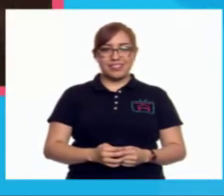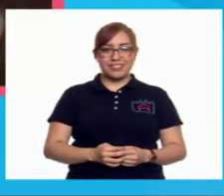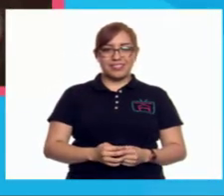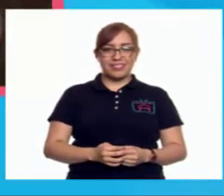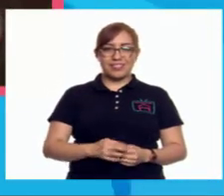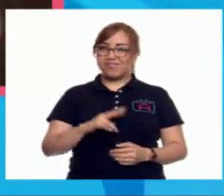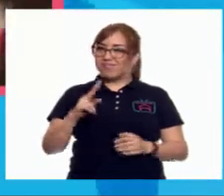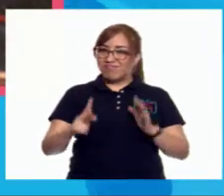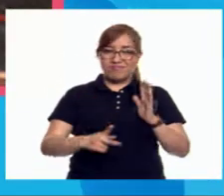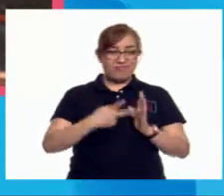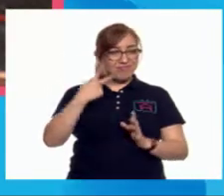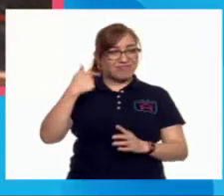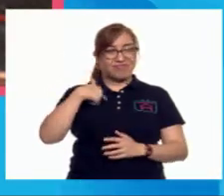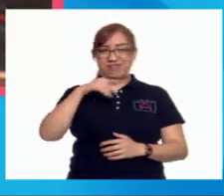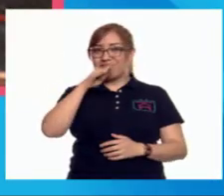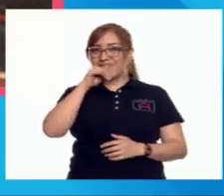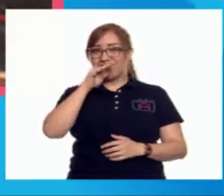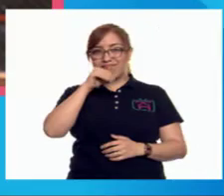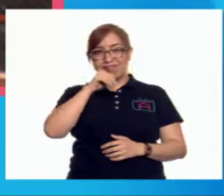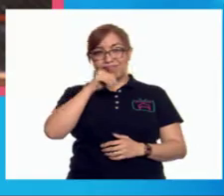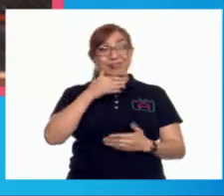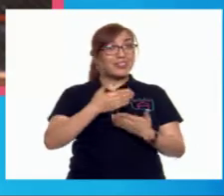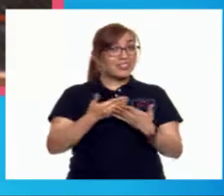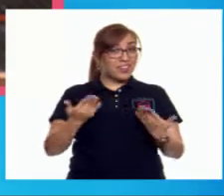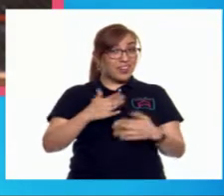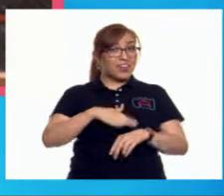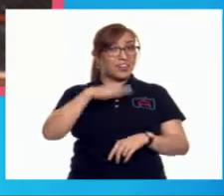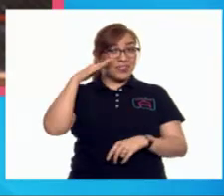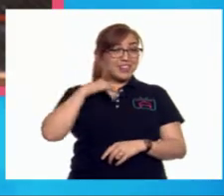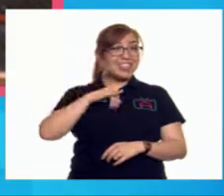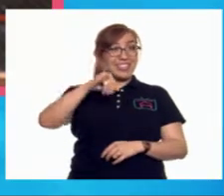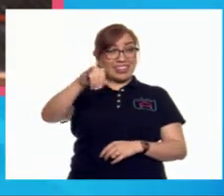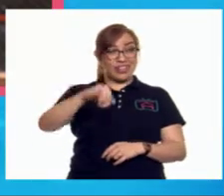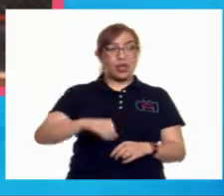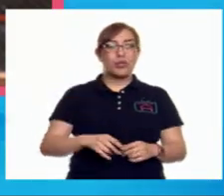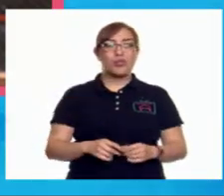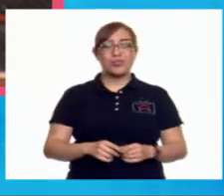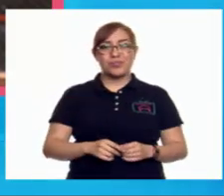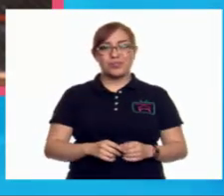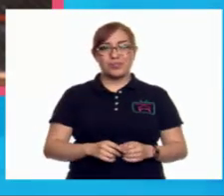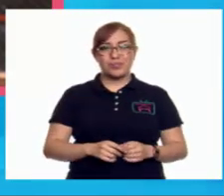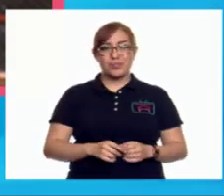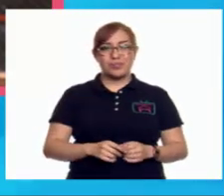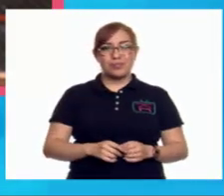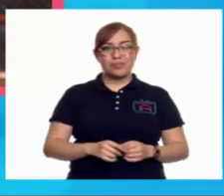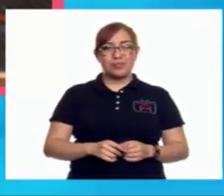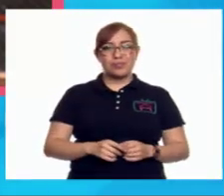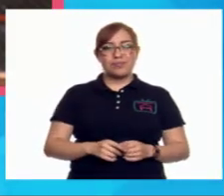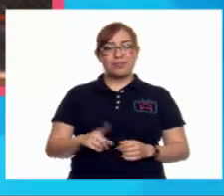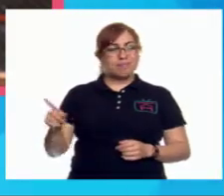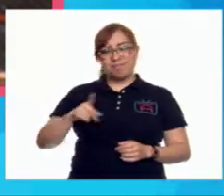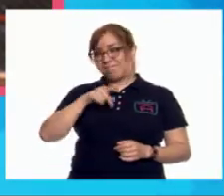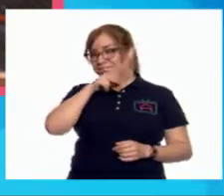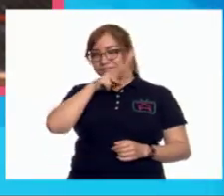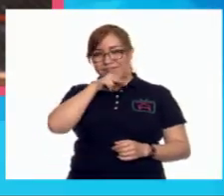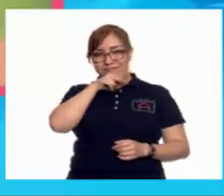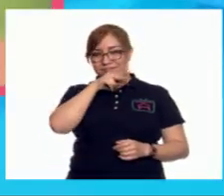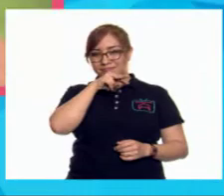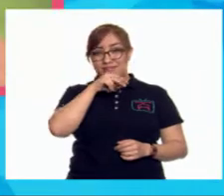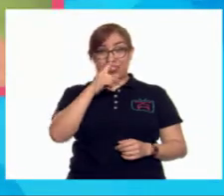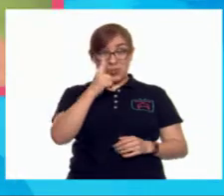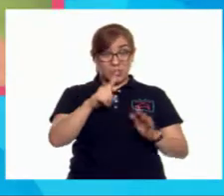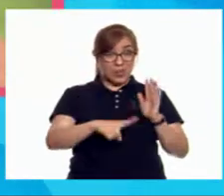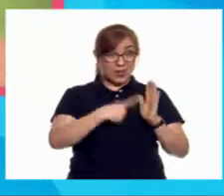Otra vez no pude. Pero ahora la llegué más lejos. ¡Sí, sí! ¡Llegó más lejos! ¡No te preocupes! ¡Nadie puede a la